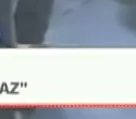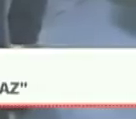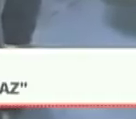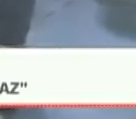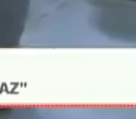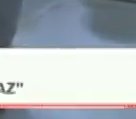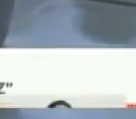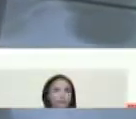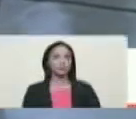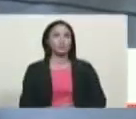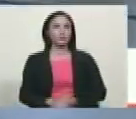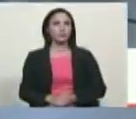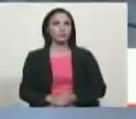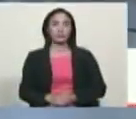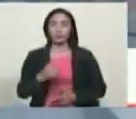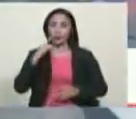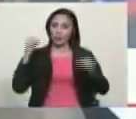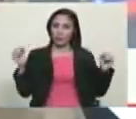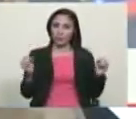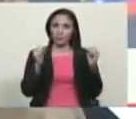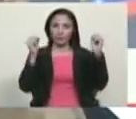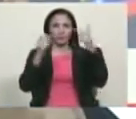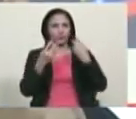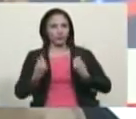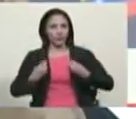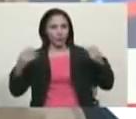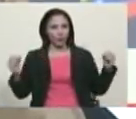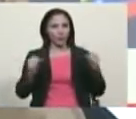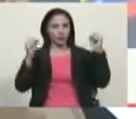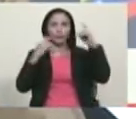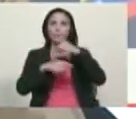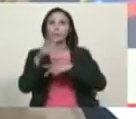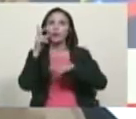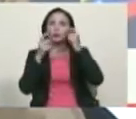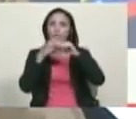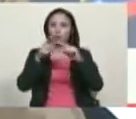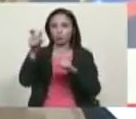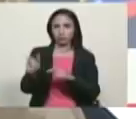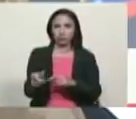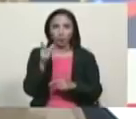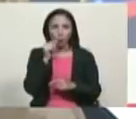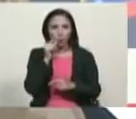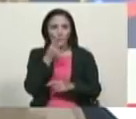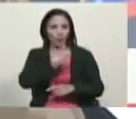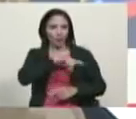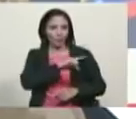Bueno, vamos a escuchar también a un amigo que viene de Galicia, de España,